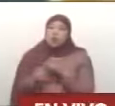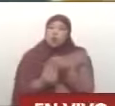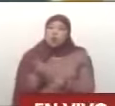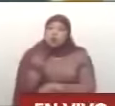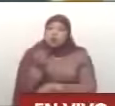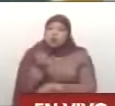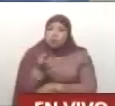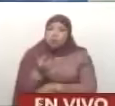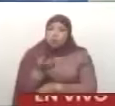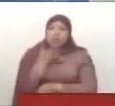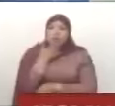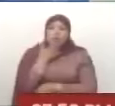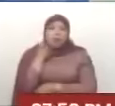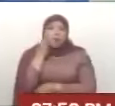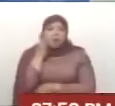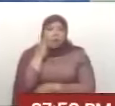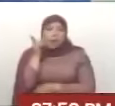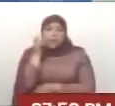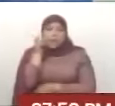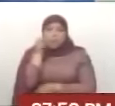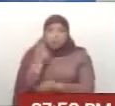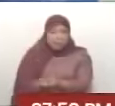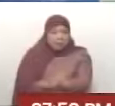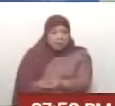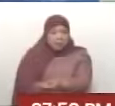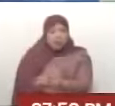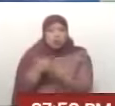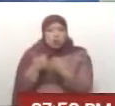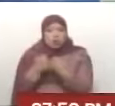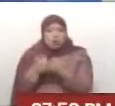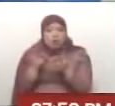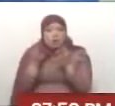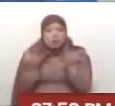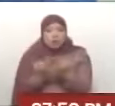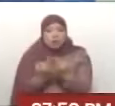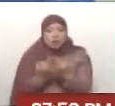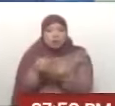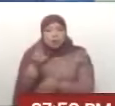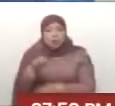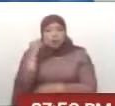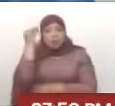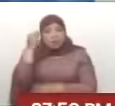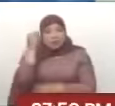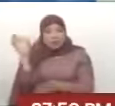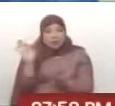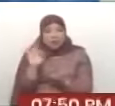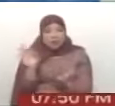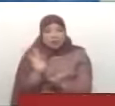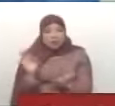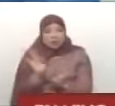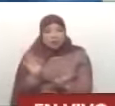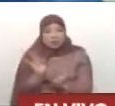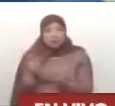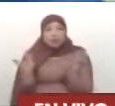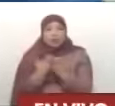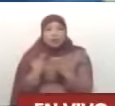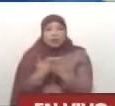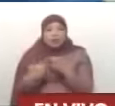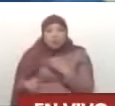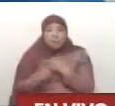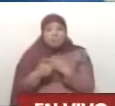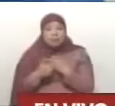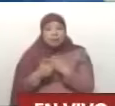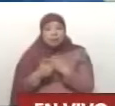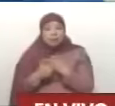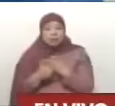dolerá a su madre, a su padre, a sus hermanos, a su novia, a su familia? Es que nadie piensa en eso. Por eso es que esa guerra hay que pararla, como